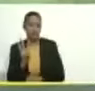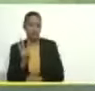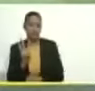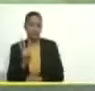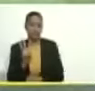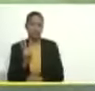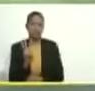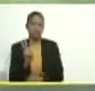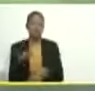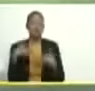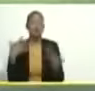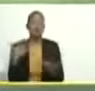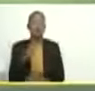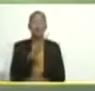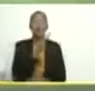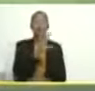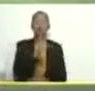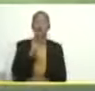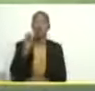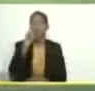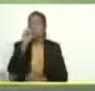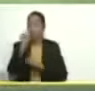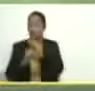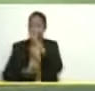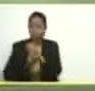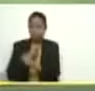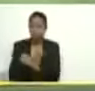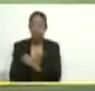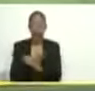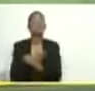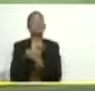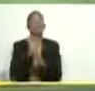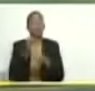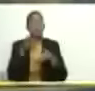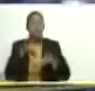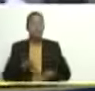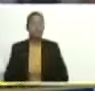cuando se cumplieron los 200 años del nacimiento del padre libertador Bolívar,